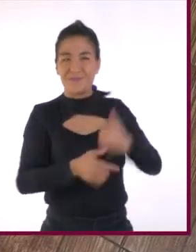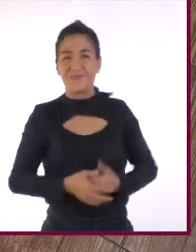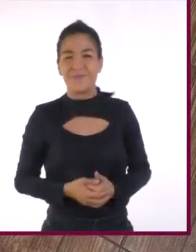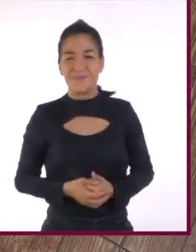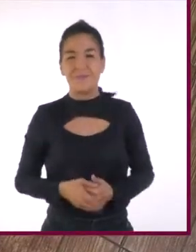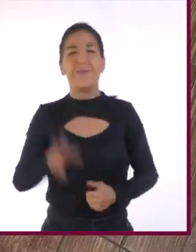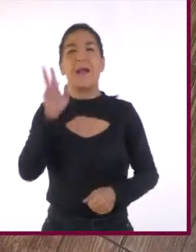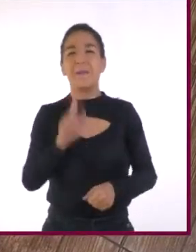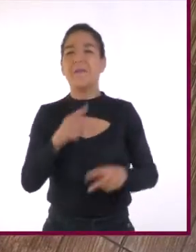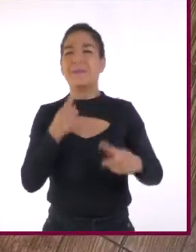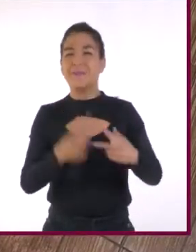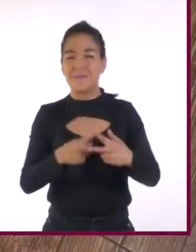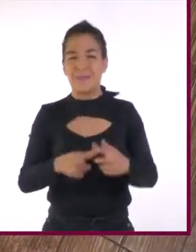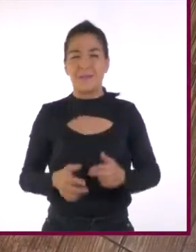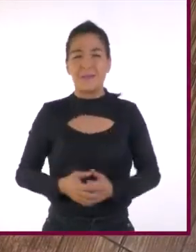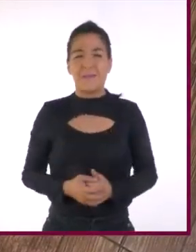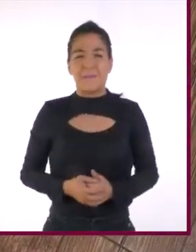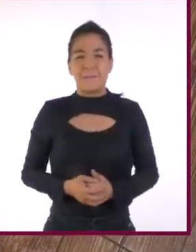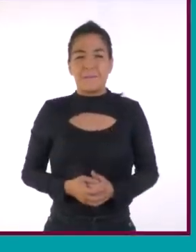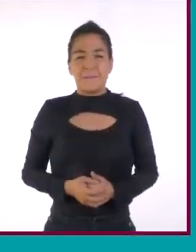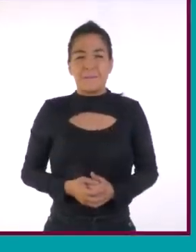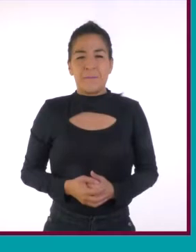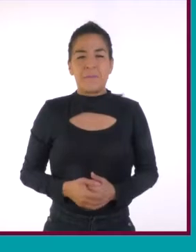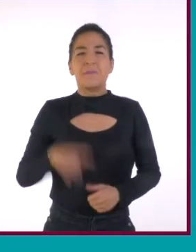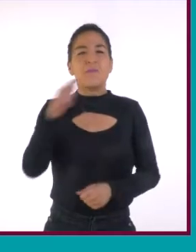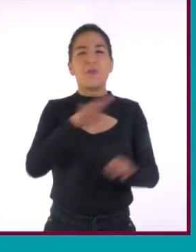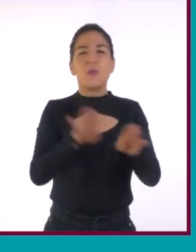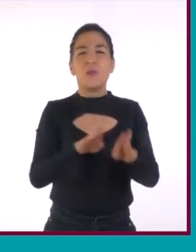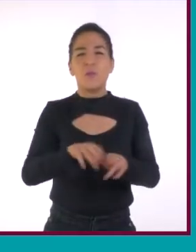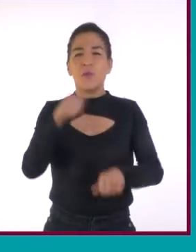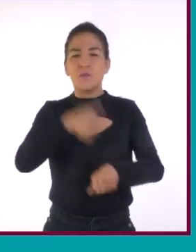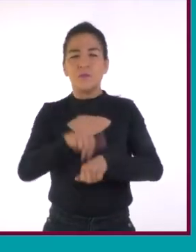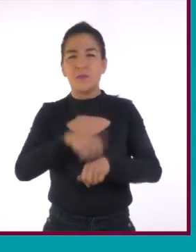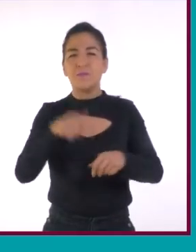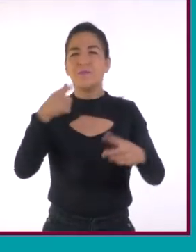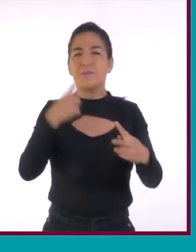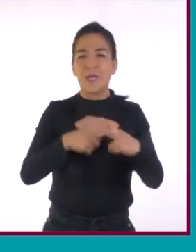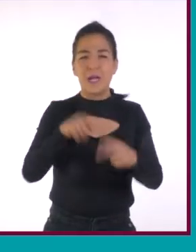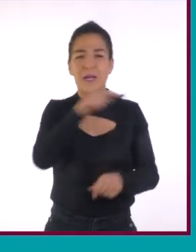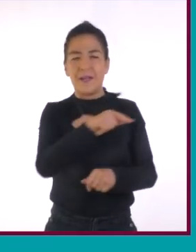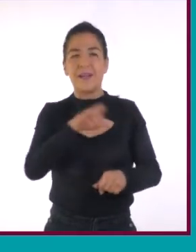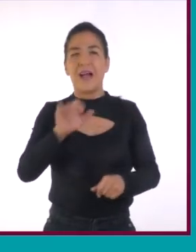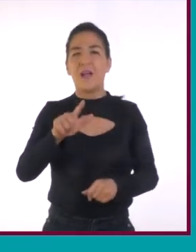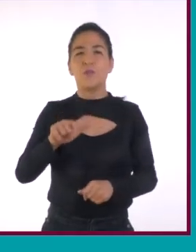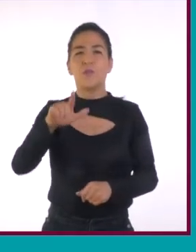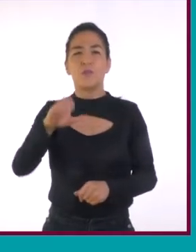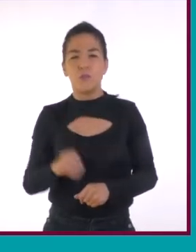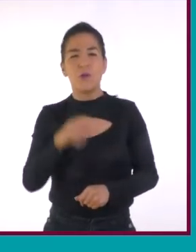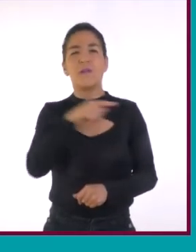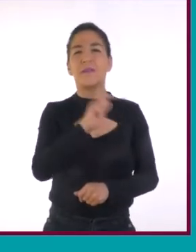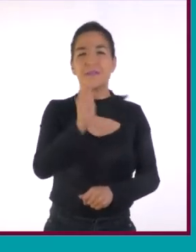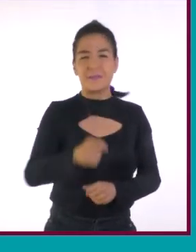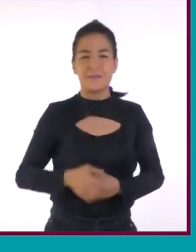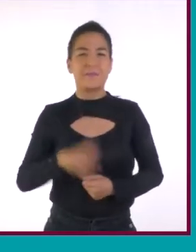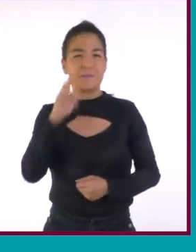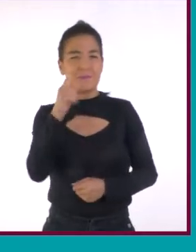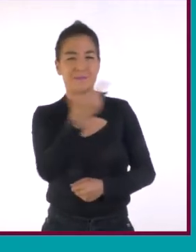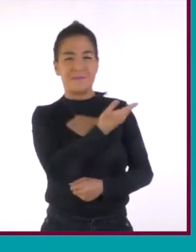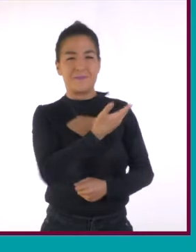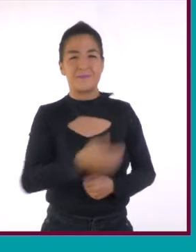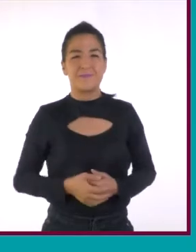más pequeña. Hagamos el cálculo. La fórmula matemática que representa los cálculos y fracciones que estamos